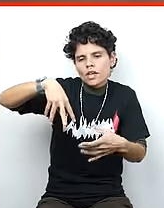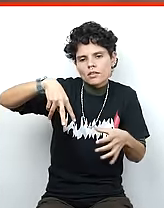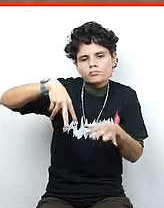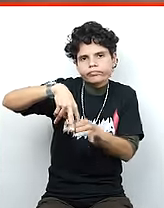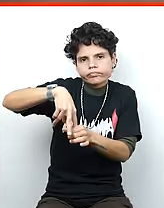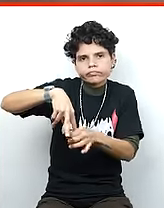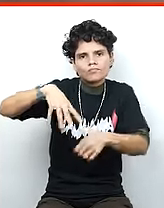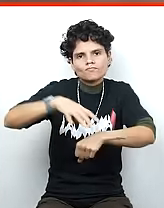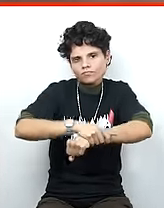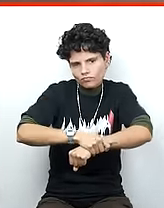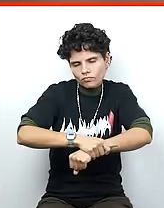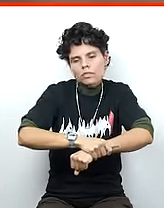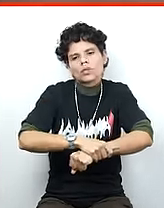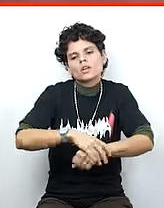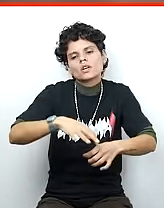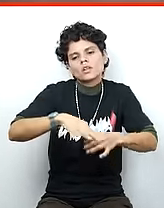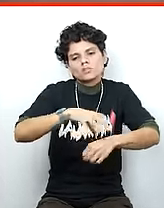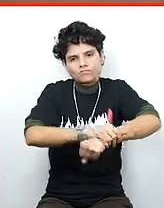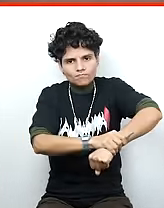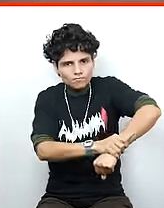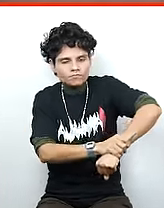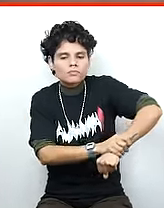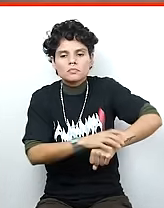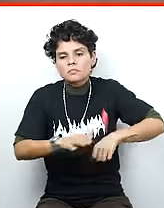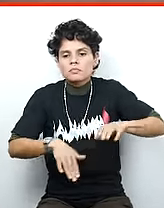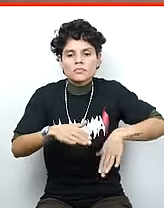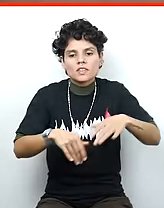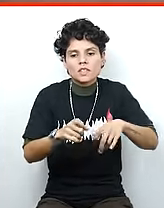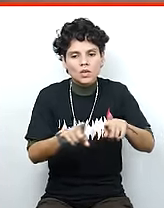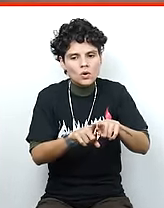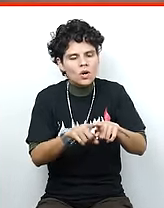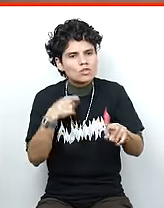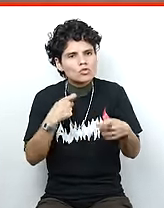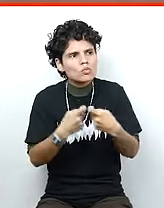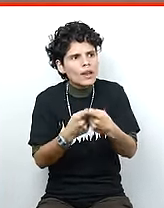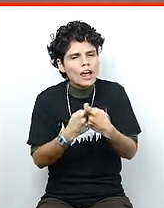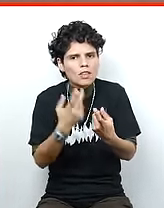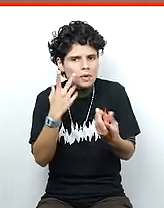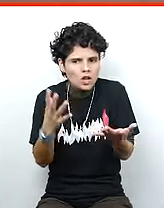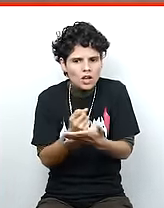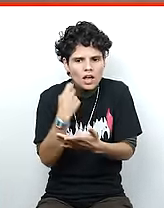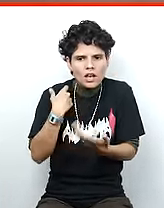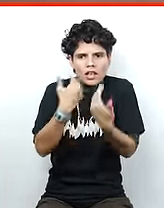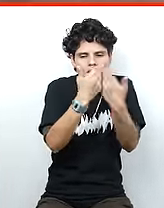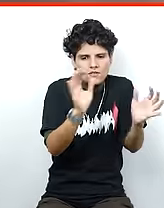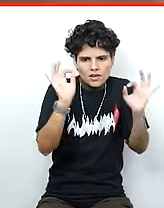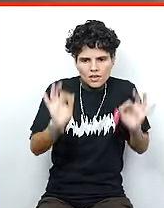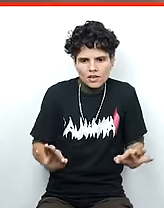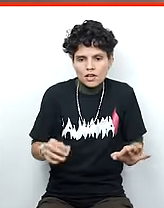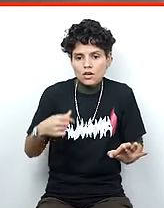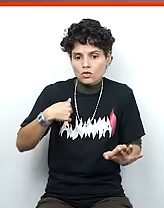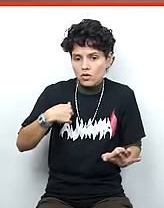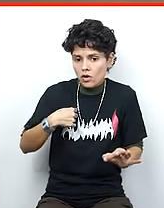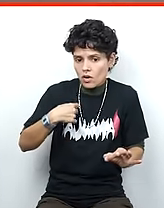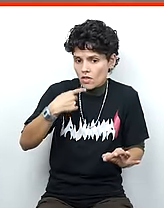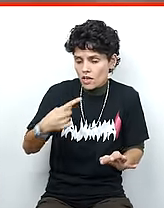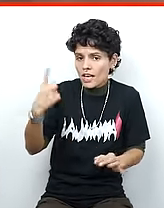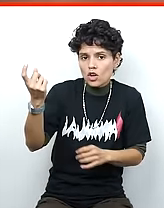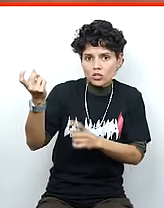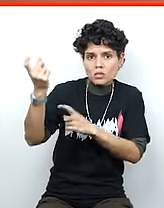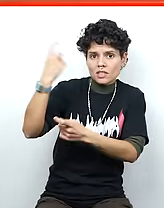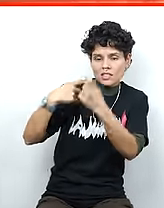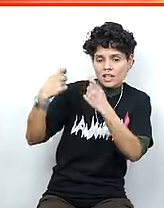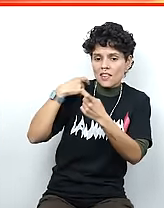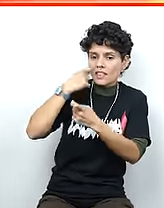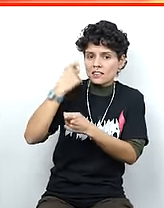que te. Un GPS, sí. Entonces estaba con esa weá en la calle y peleando el caso, pues entonces yo nunca, de hecho hasta el sol de hoy yo no soy culpable de lo